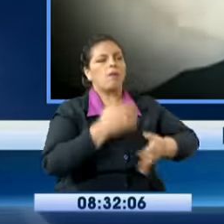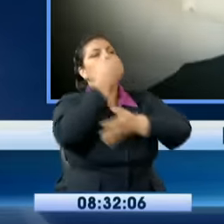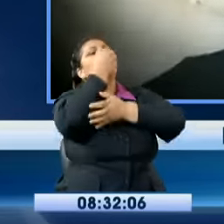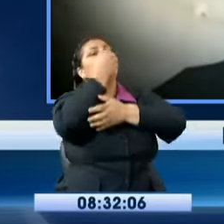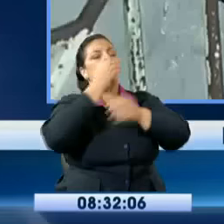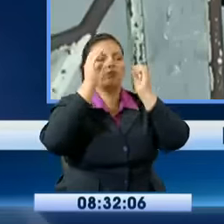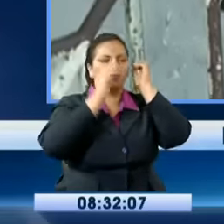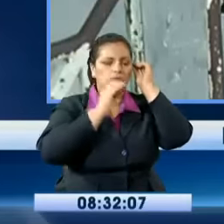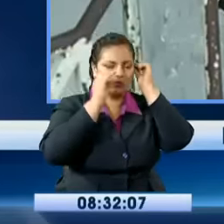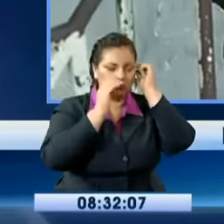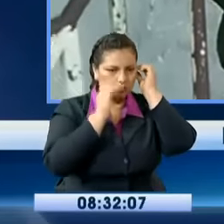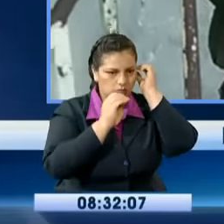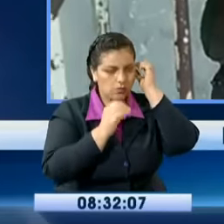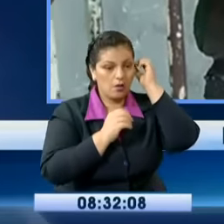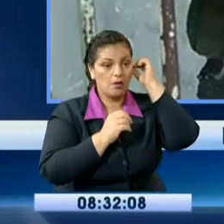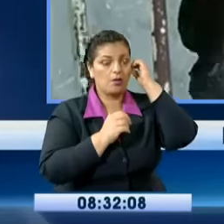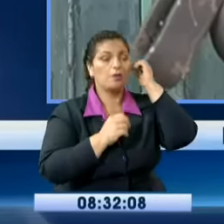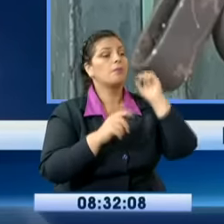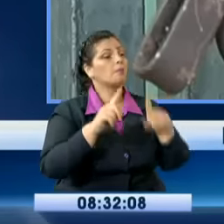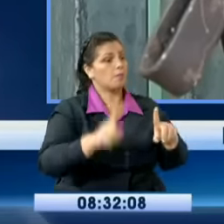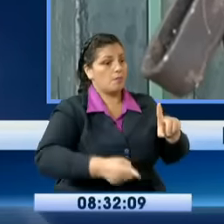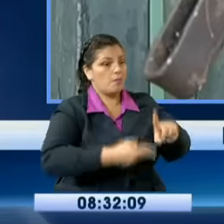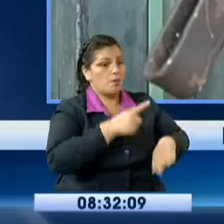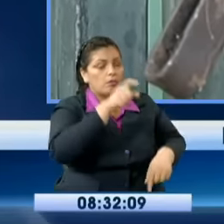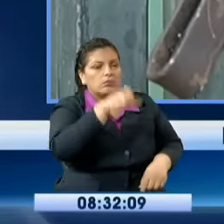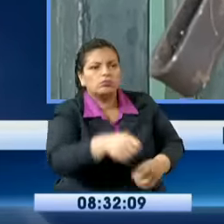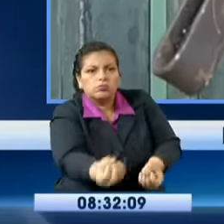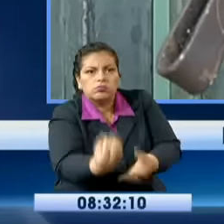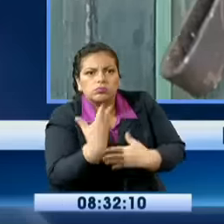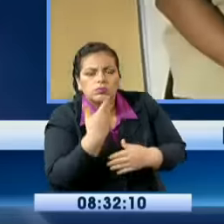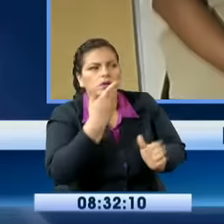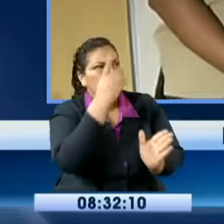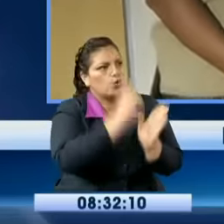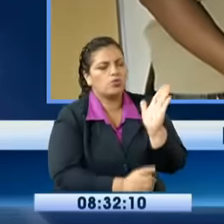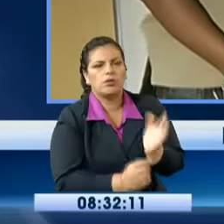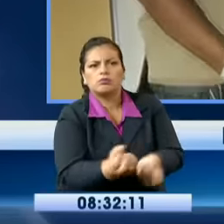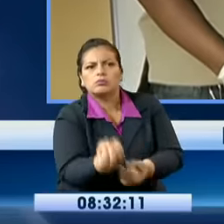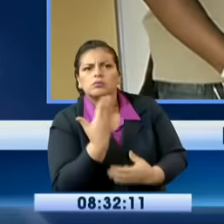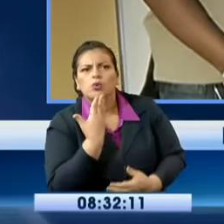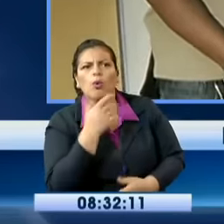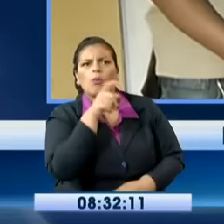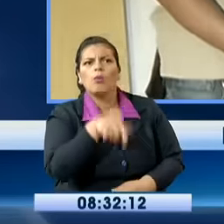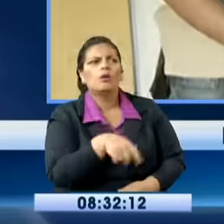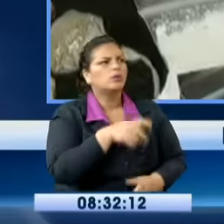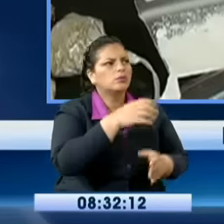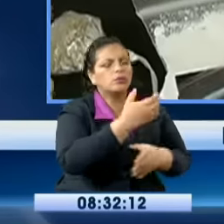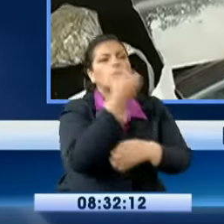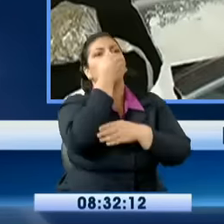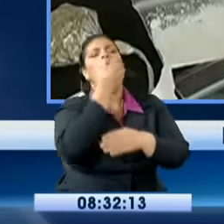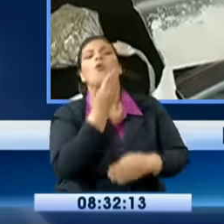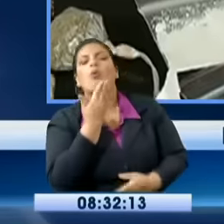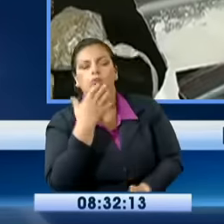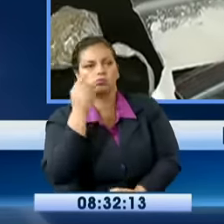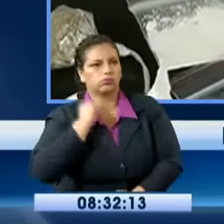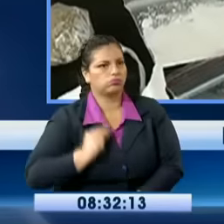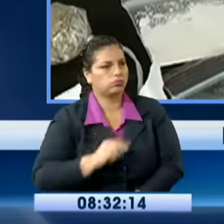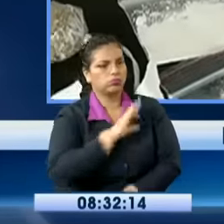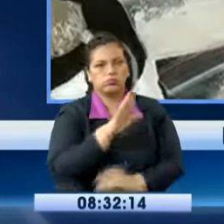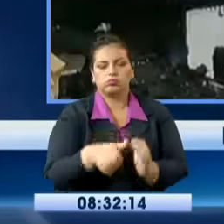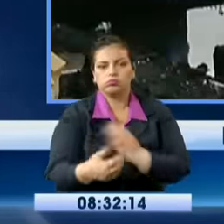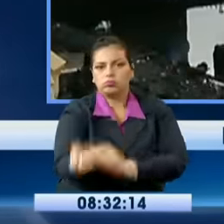primero pues la denuncia, en este caso de las víctimas, y ahí se le va dando el tratamiento, ¿no? En primer lugar puede ser una extorsión. Posterior, pues se